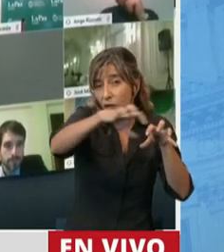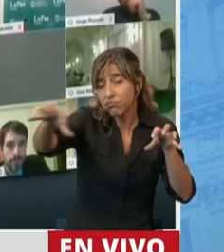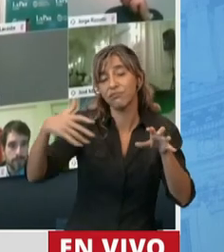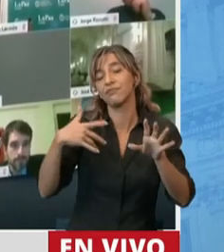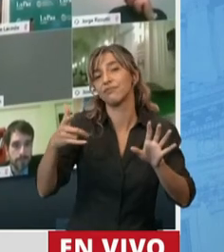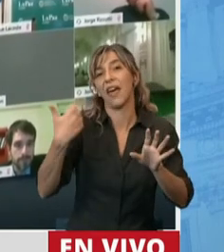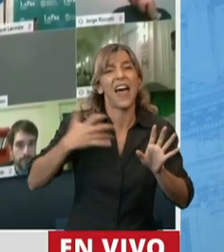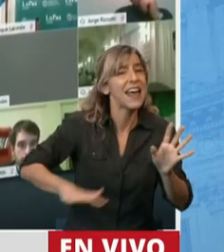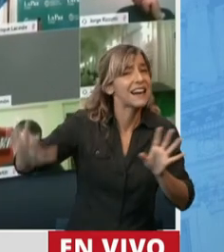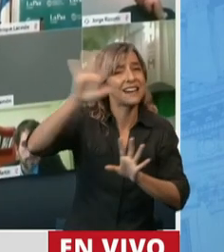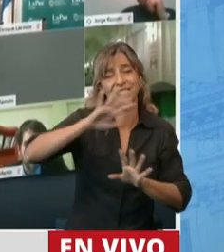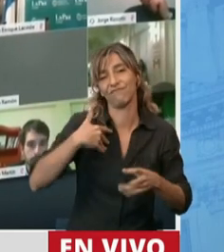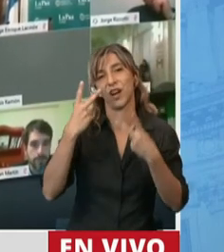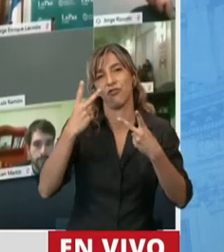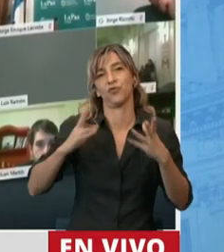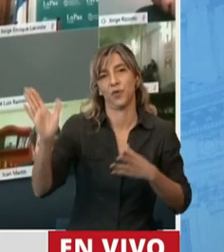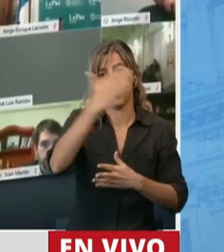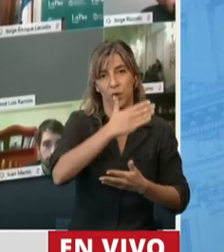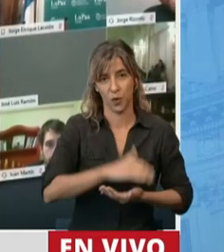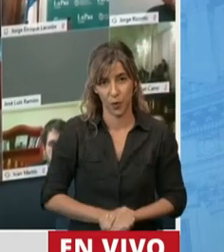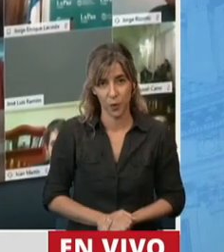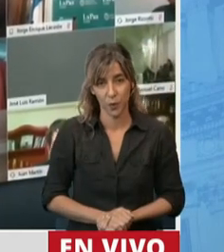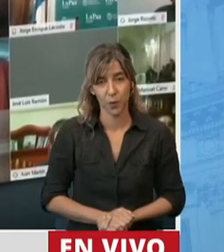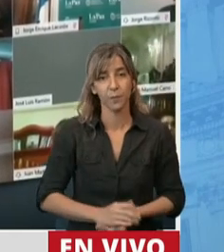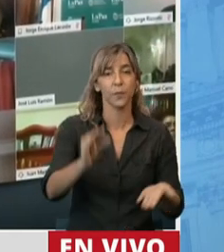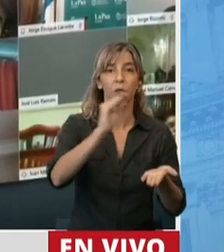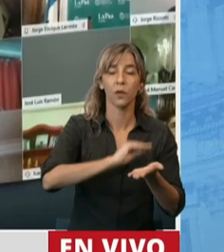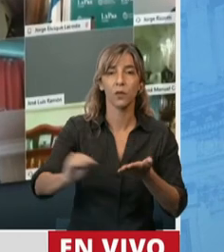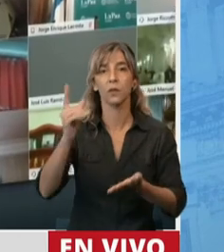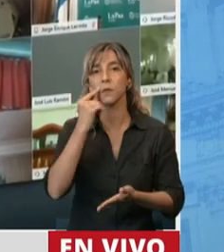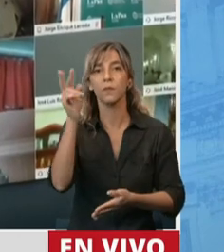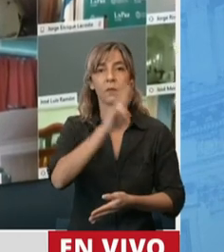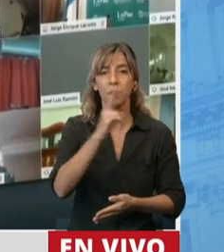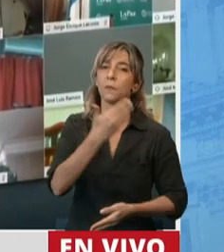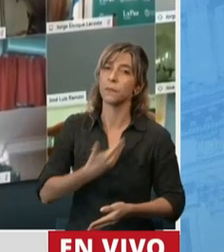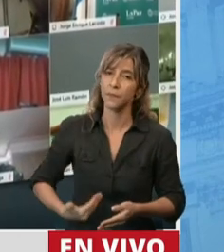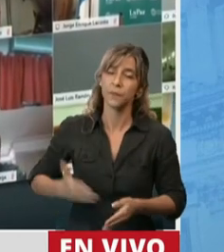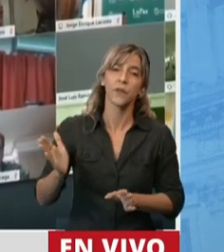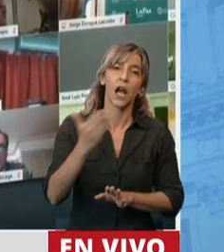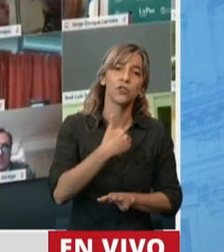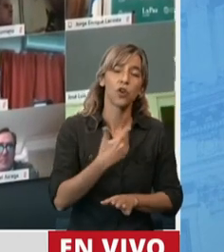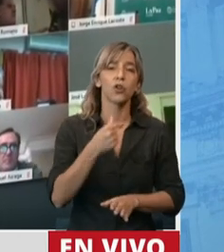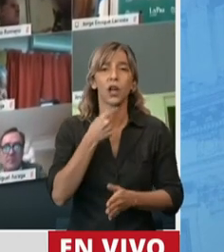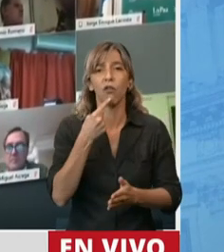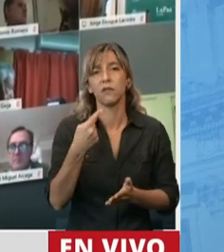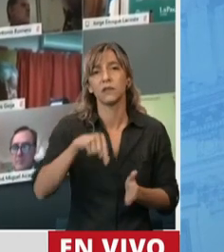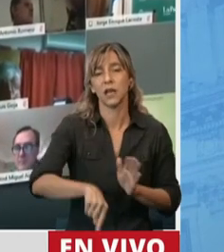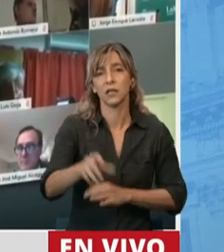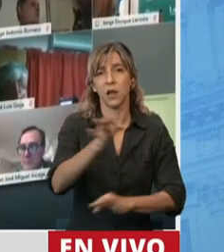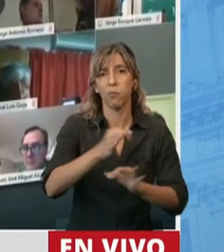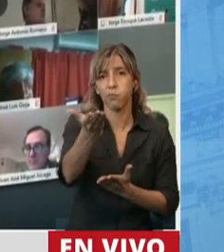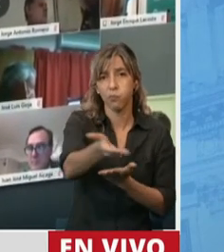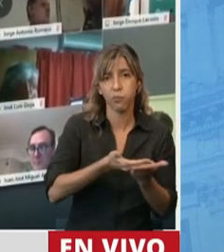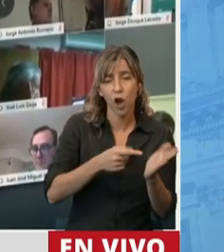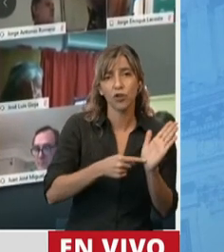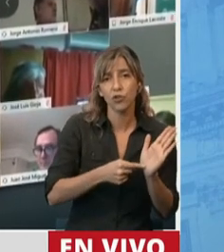Argentina. Señor presidente, señores diputados, diputadas, este proyecto unificado para la donación de plasma de